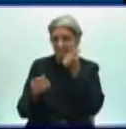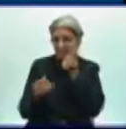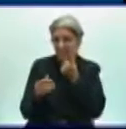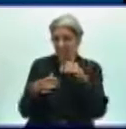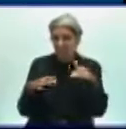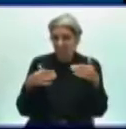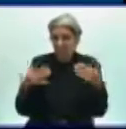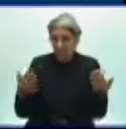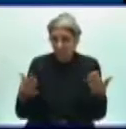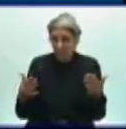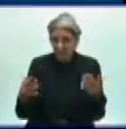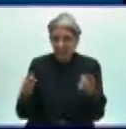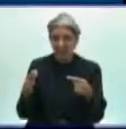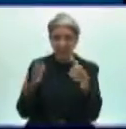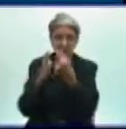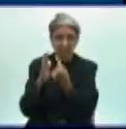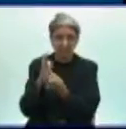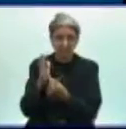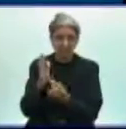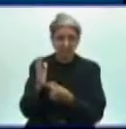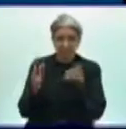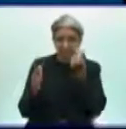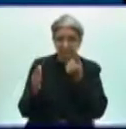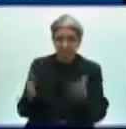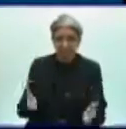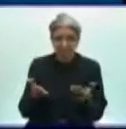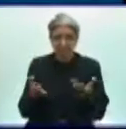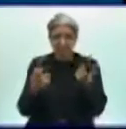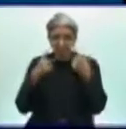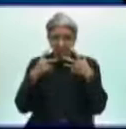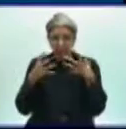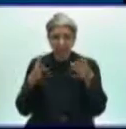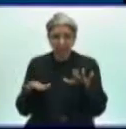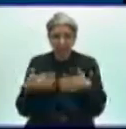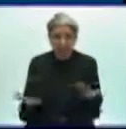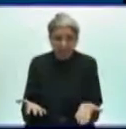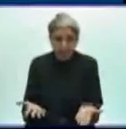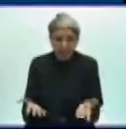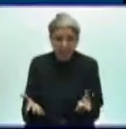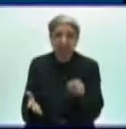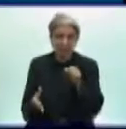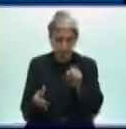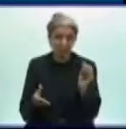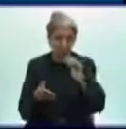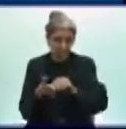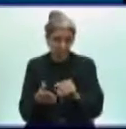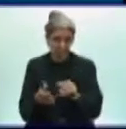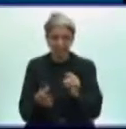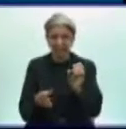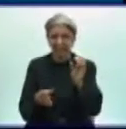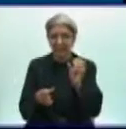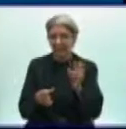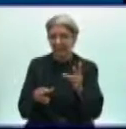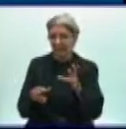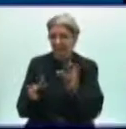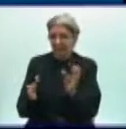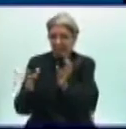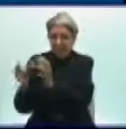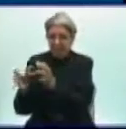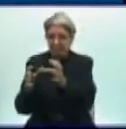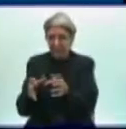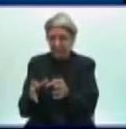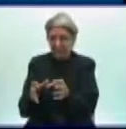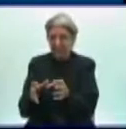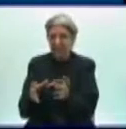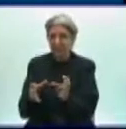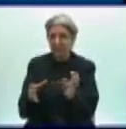más sobresaliente es el, usted completará también, en la región oriental con todo un sistema de y montañas.